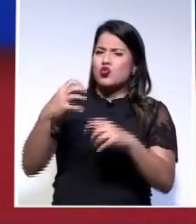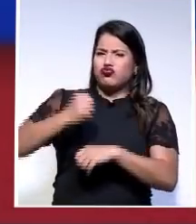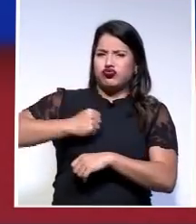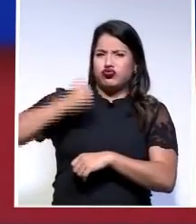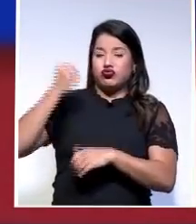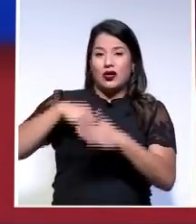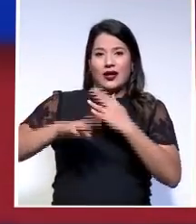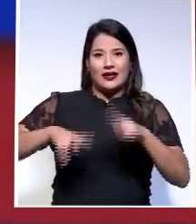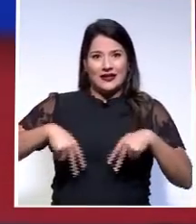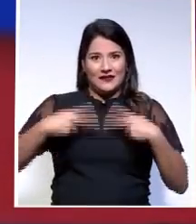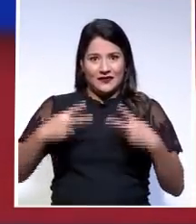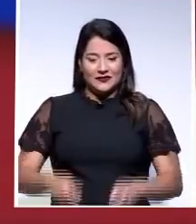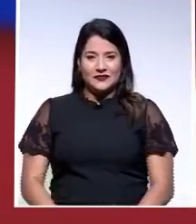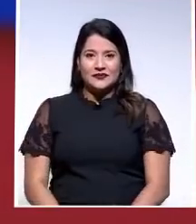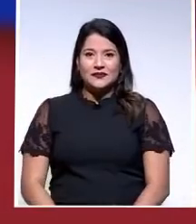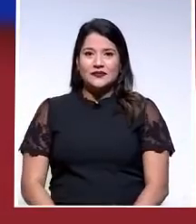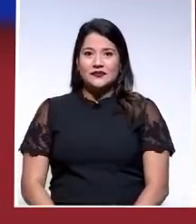vida.